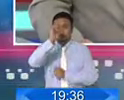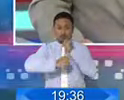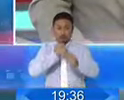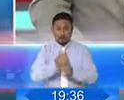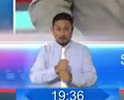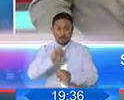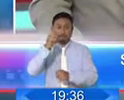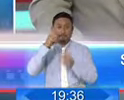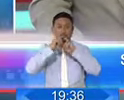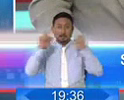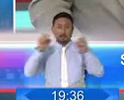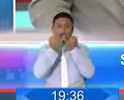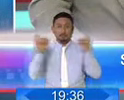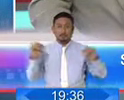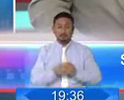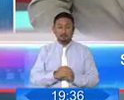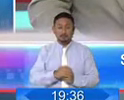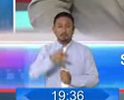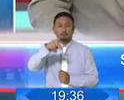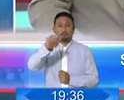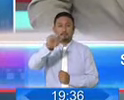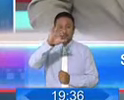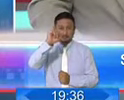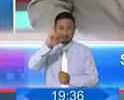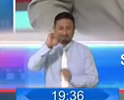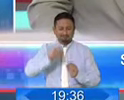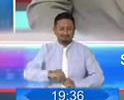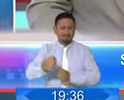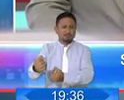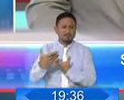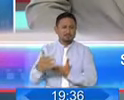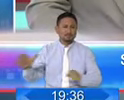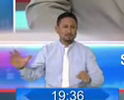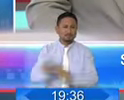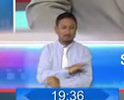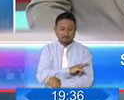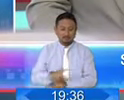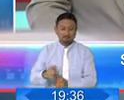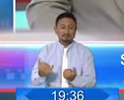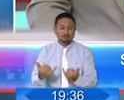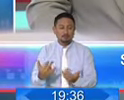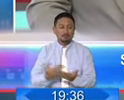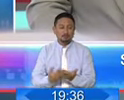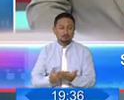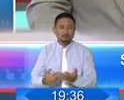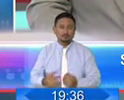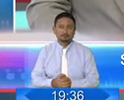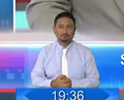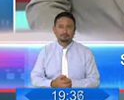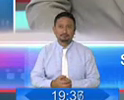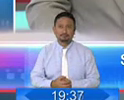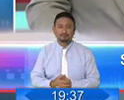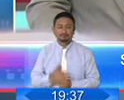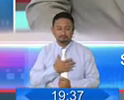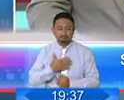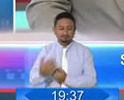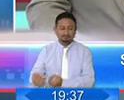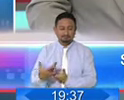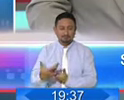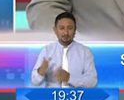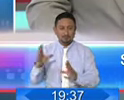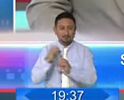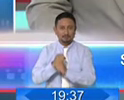se encuentra nuestra compañera Patricia Aldaz, quien nos tiene un completo informe sobre el evento que se desarrolla a esta hora. Adelante,